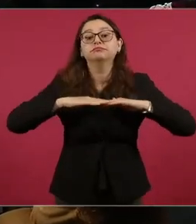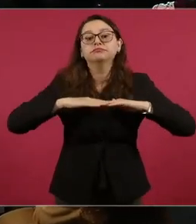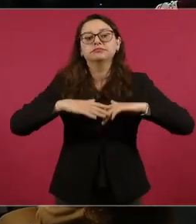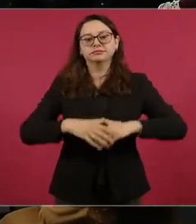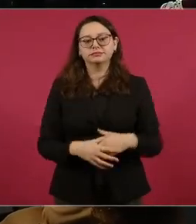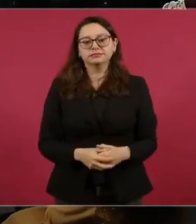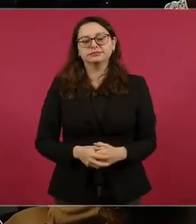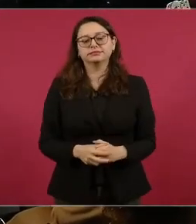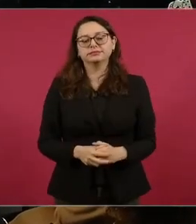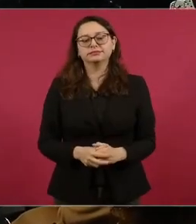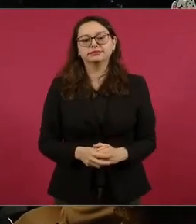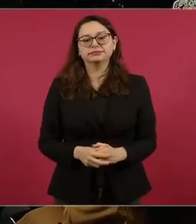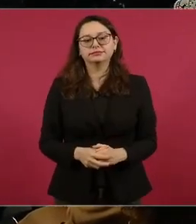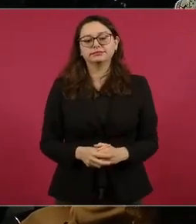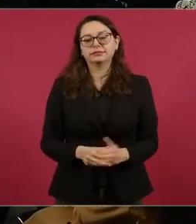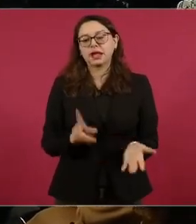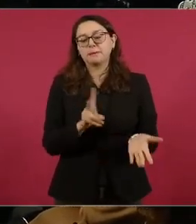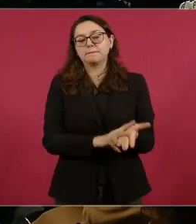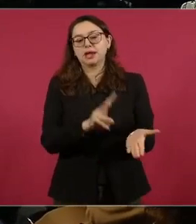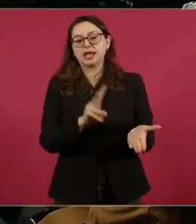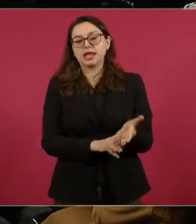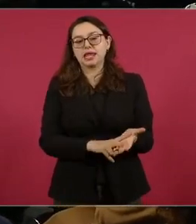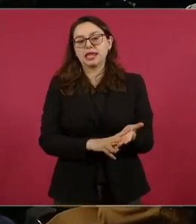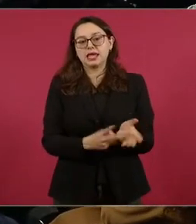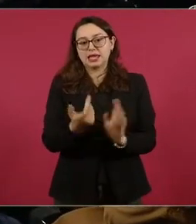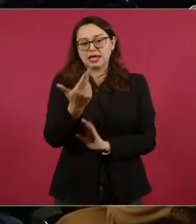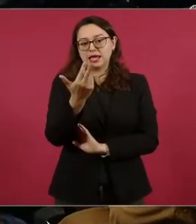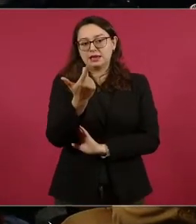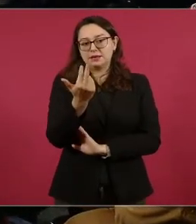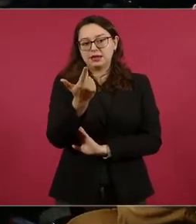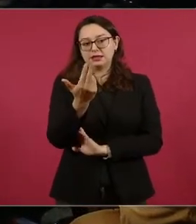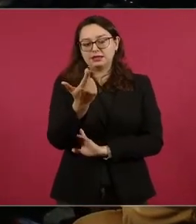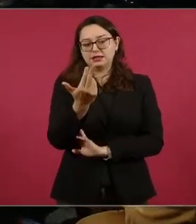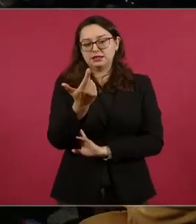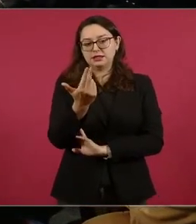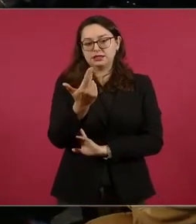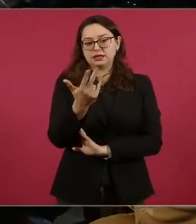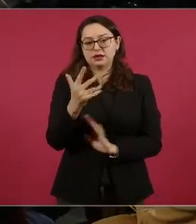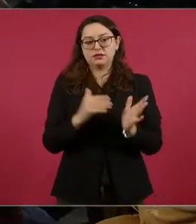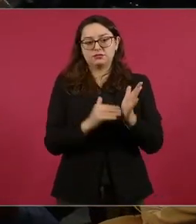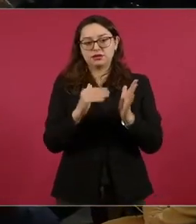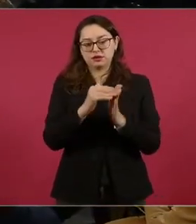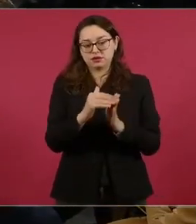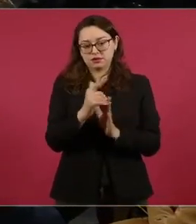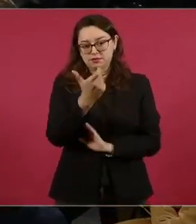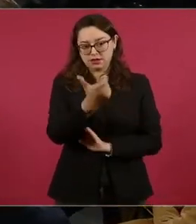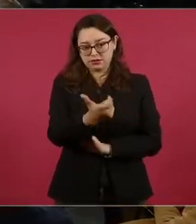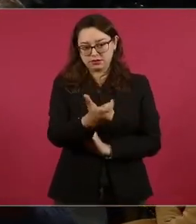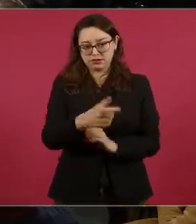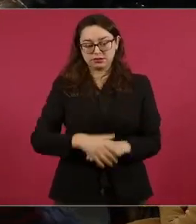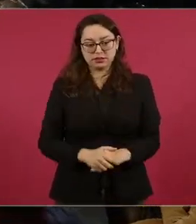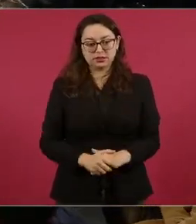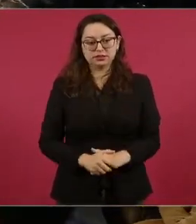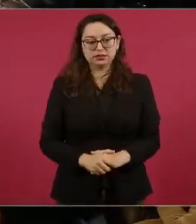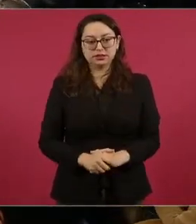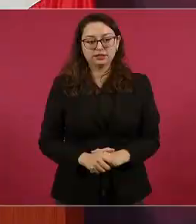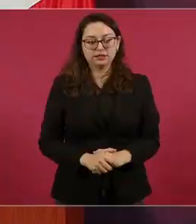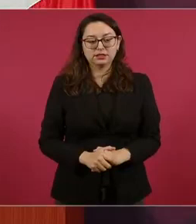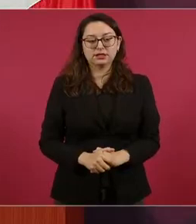Azteca tiene un valor estimado de 25 millones de